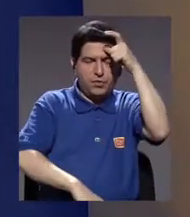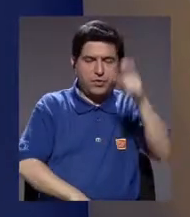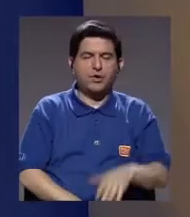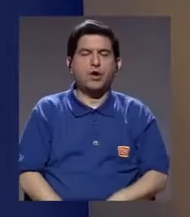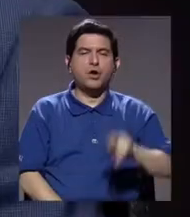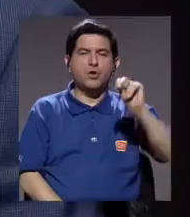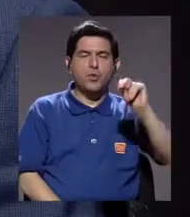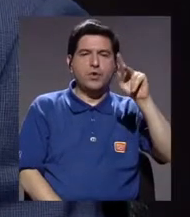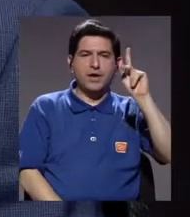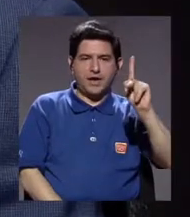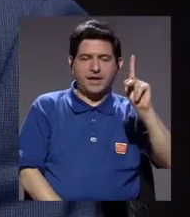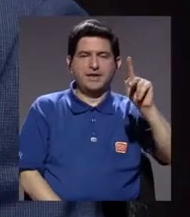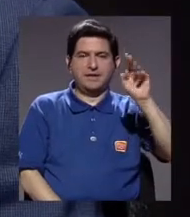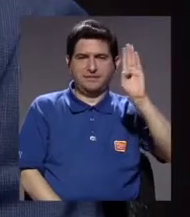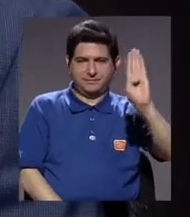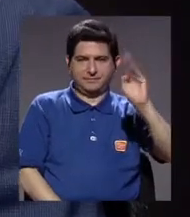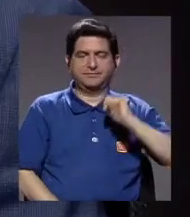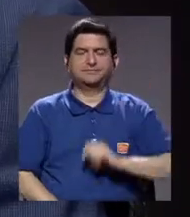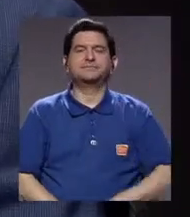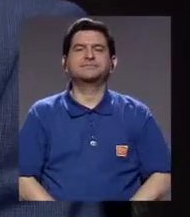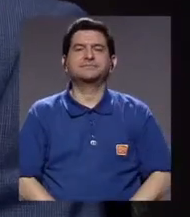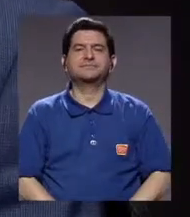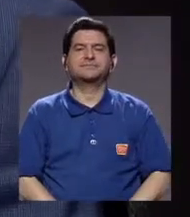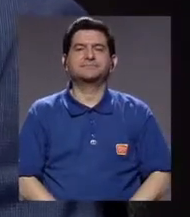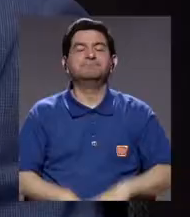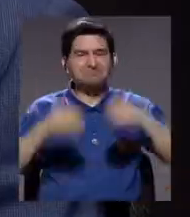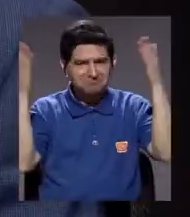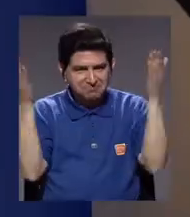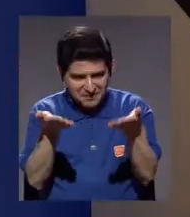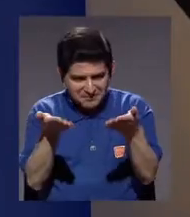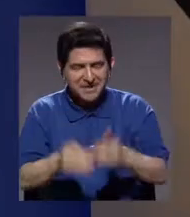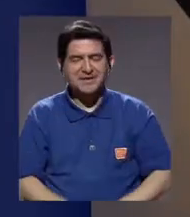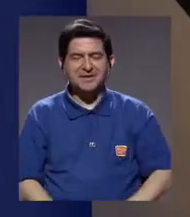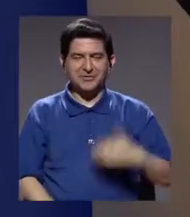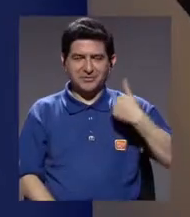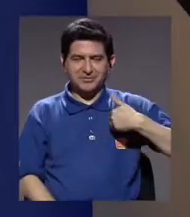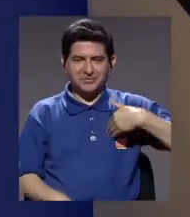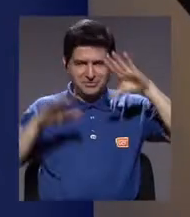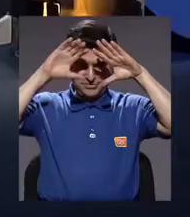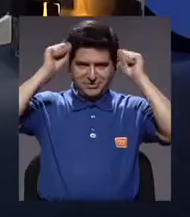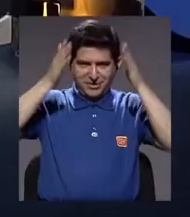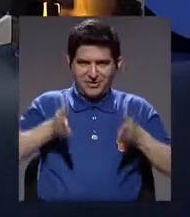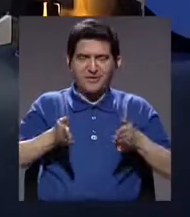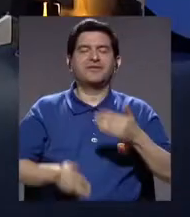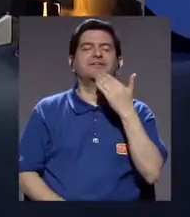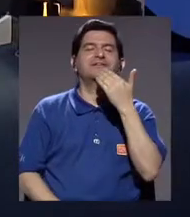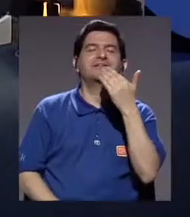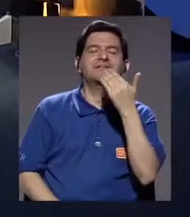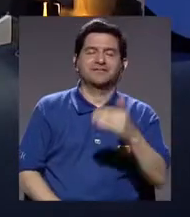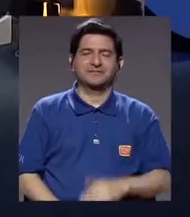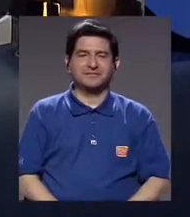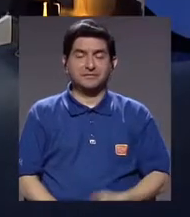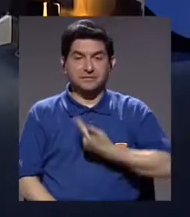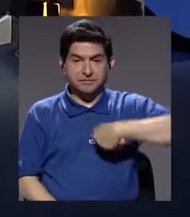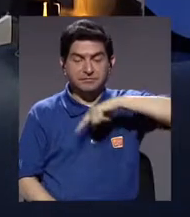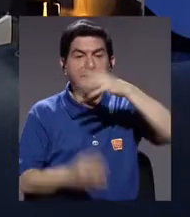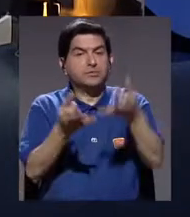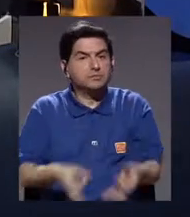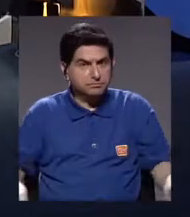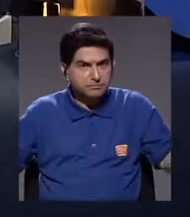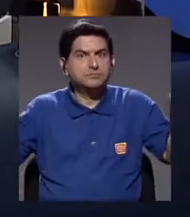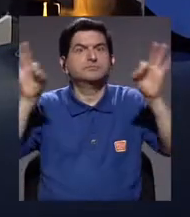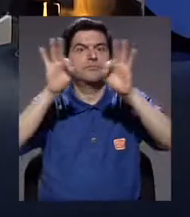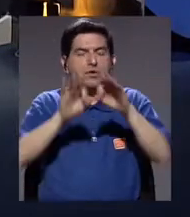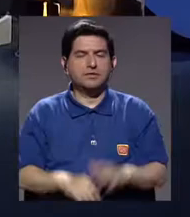Nuri Kaya Bakabalche. Bienvenido, señor embajador. Muchas gracias. Para nosotros es muy